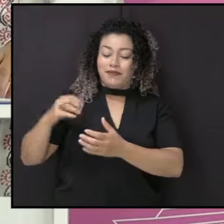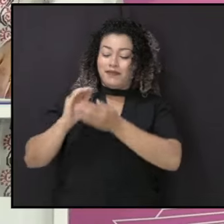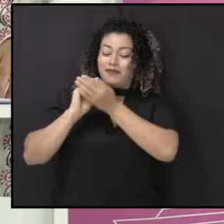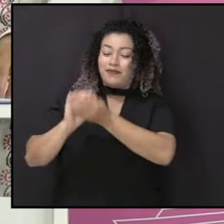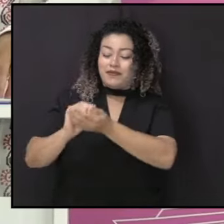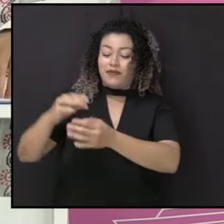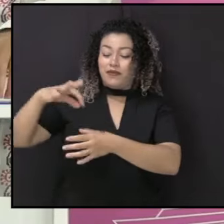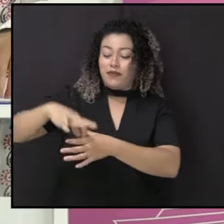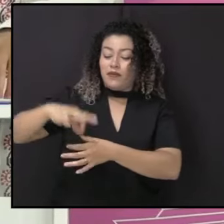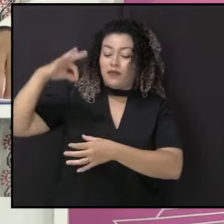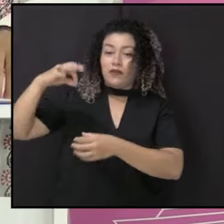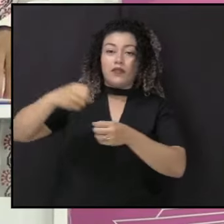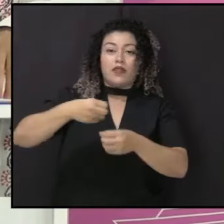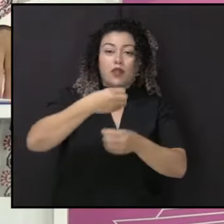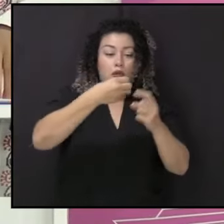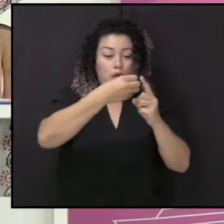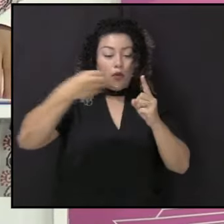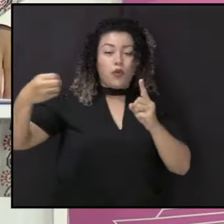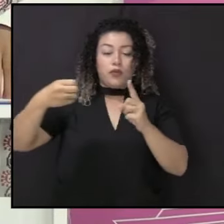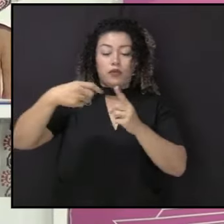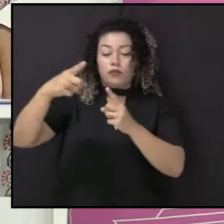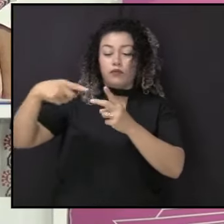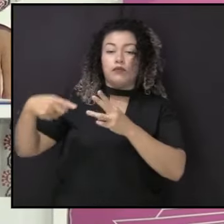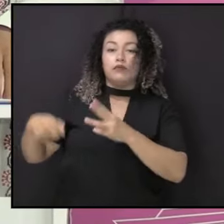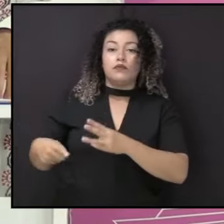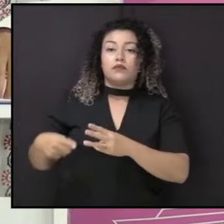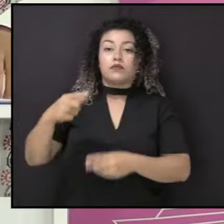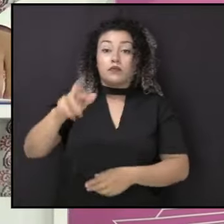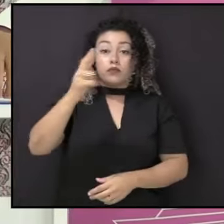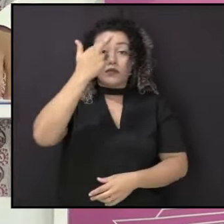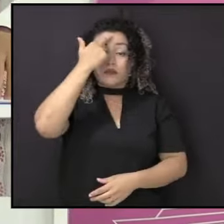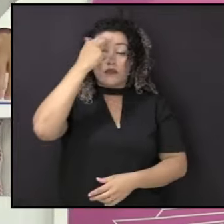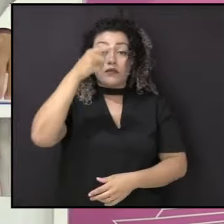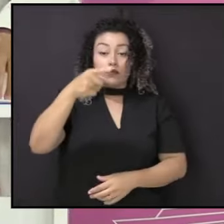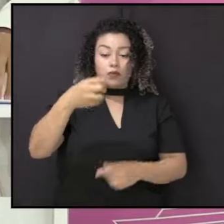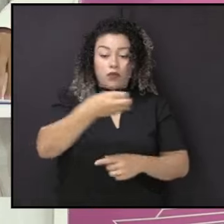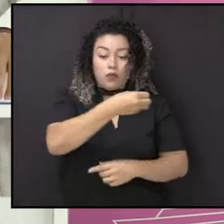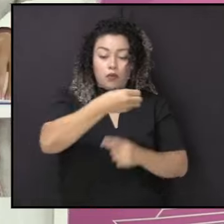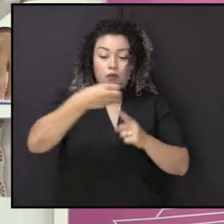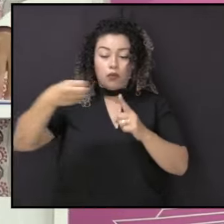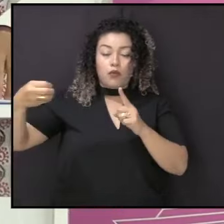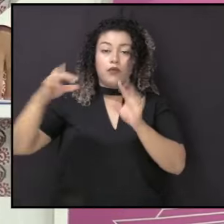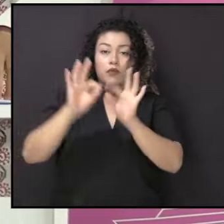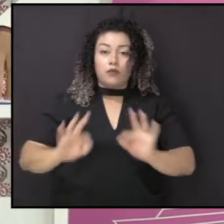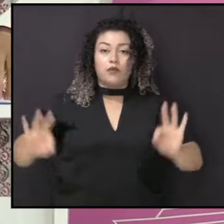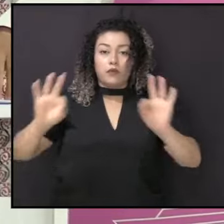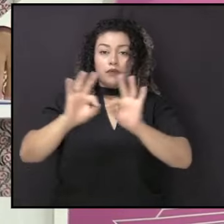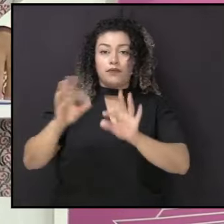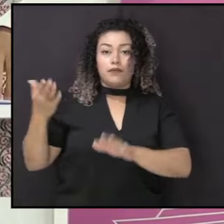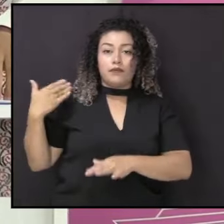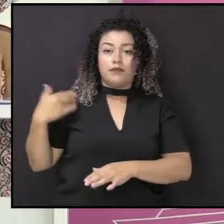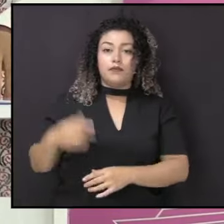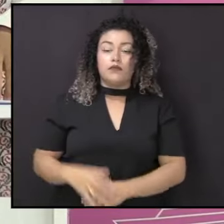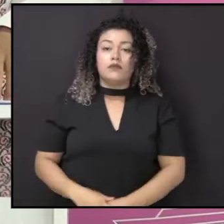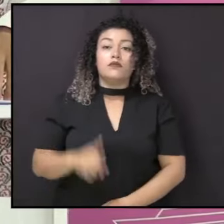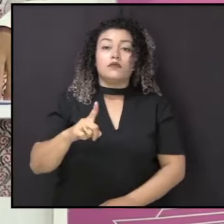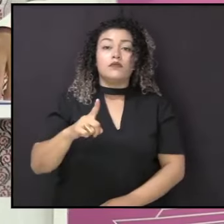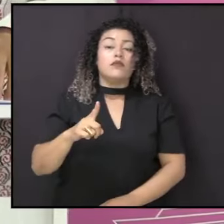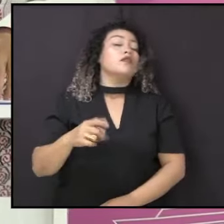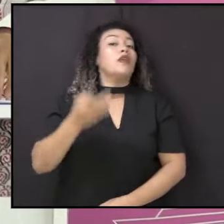va a manejar ese tema y les recordamos a las candidatas que su participación será conforme el orden en el que fueron sorteados. Tiene una bolsa